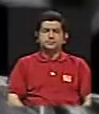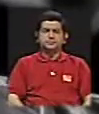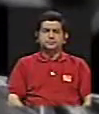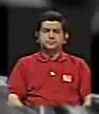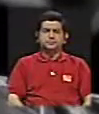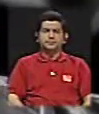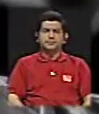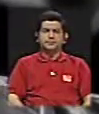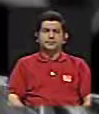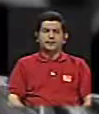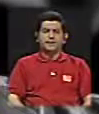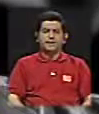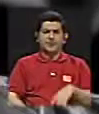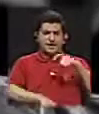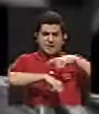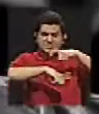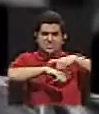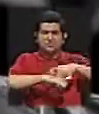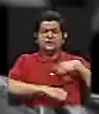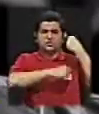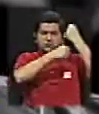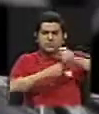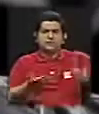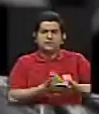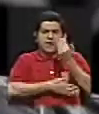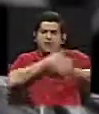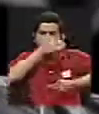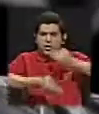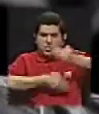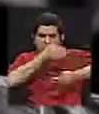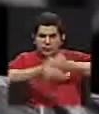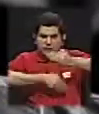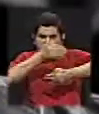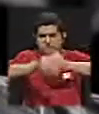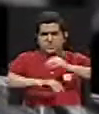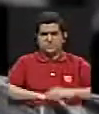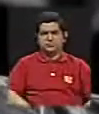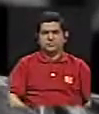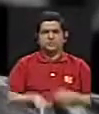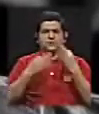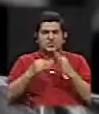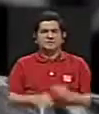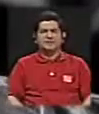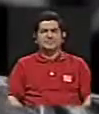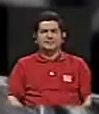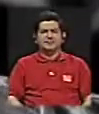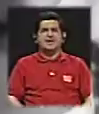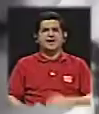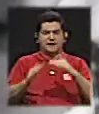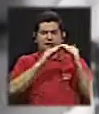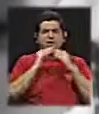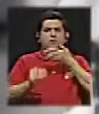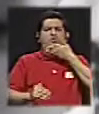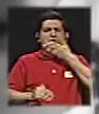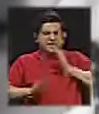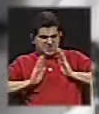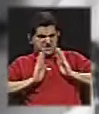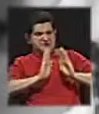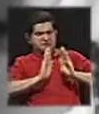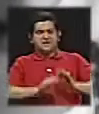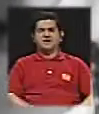y ahí se funda el proceso nuevo de resistencia de las comunidades indígenas y de